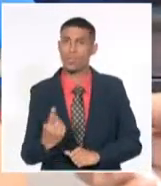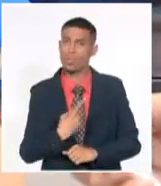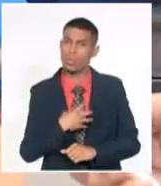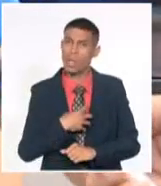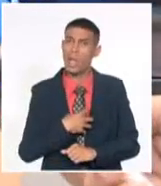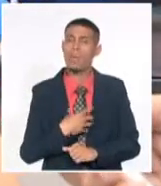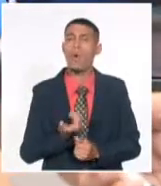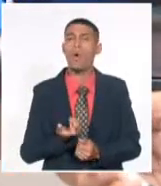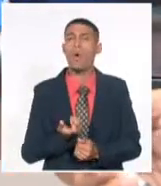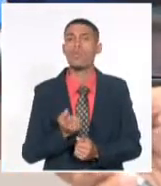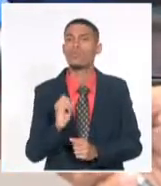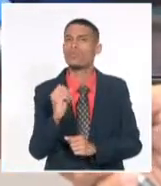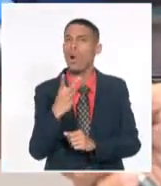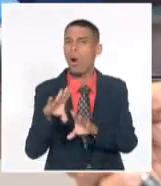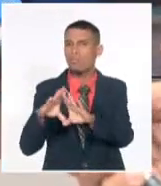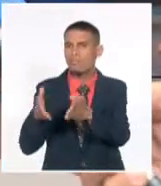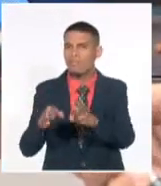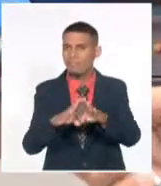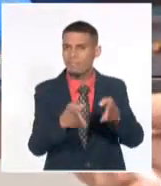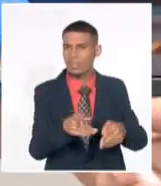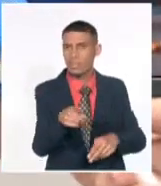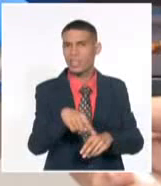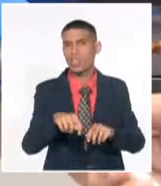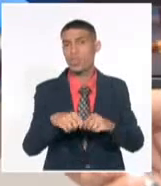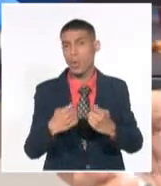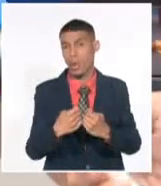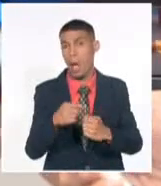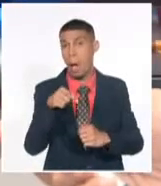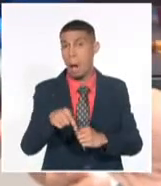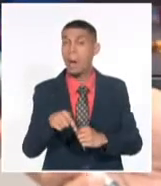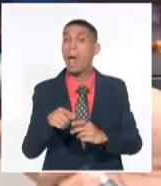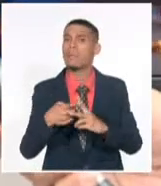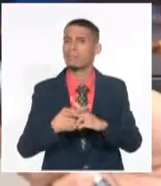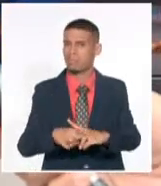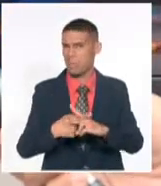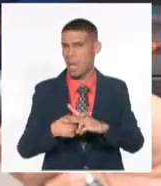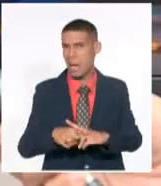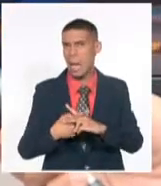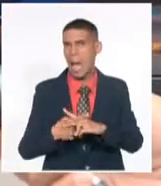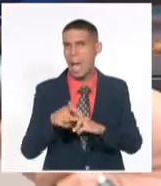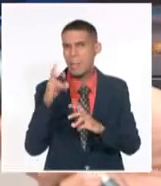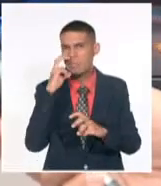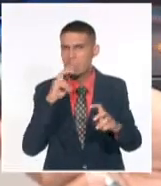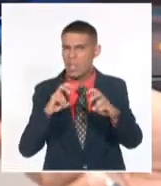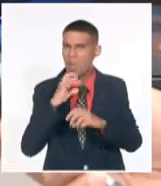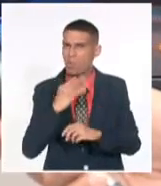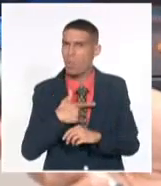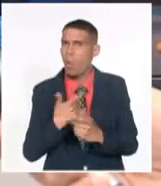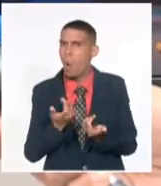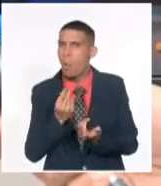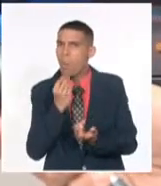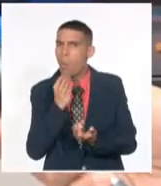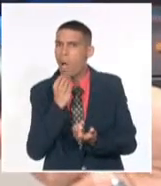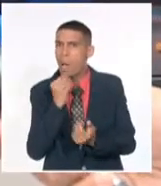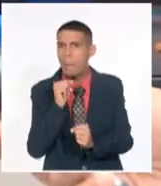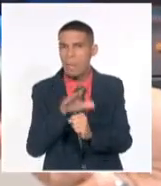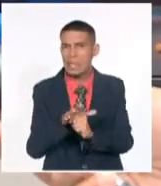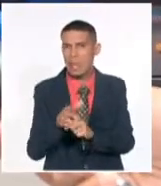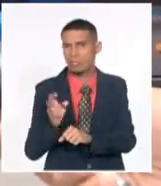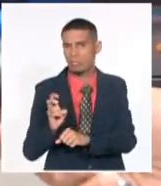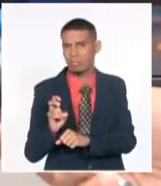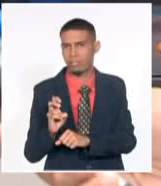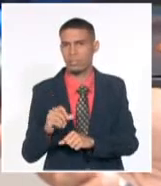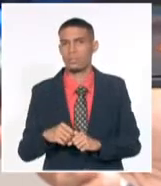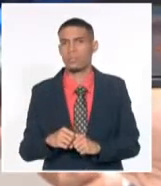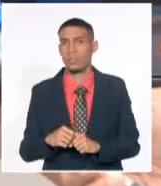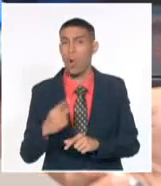unidades la unidad tres de la termoeléctrica Carlos Manuel de cpe que estamos haciendo una intervención eh en la en la unidad y la unidad número